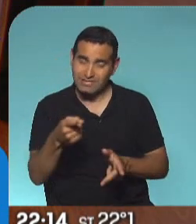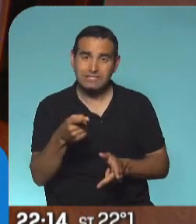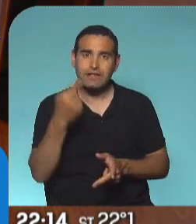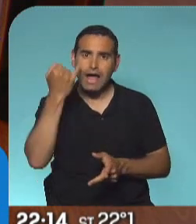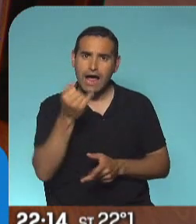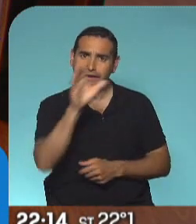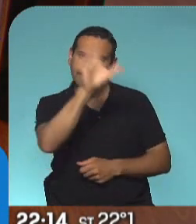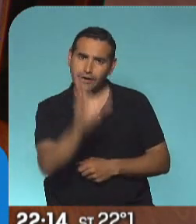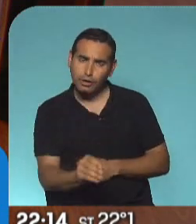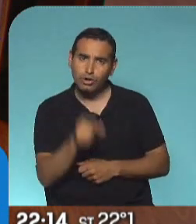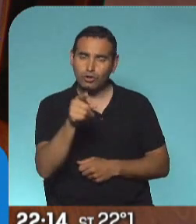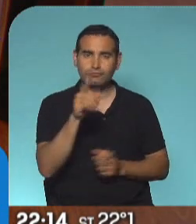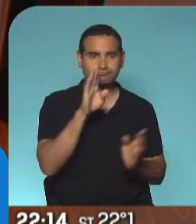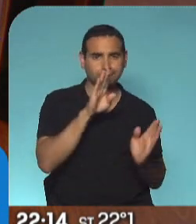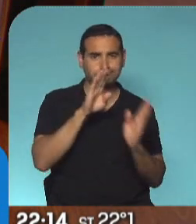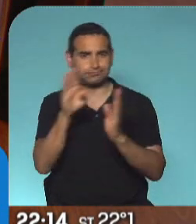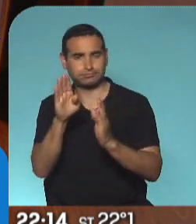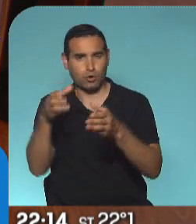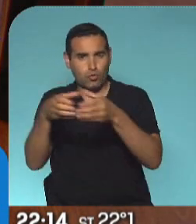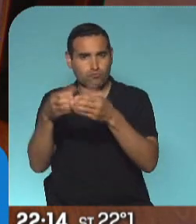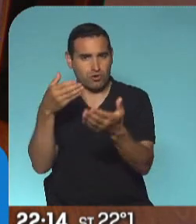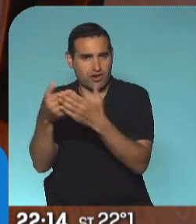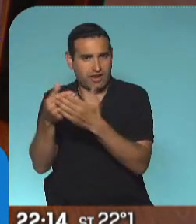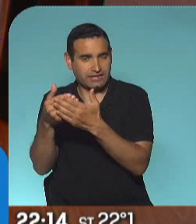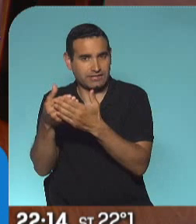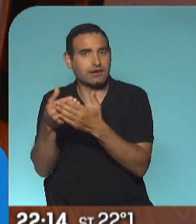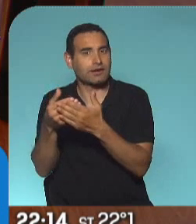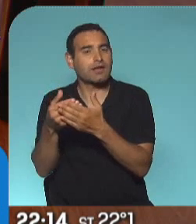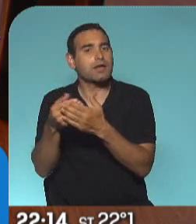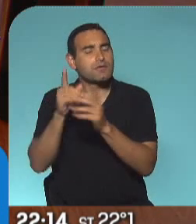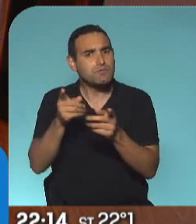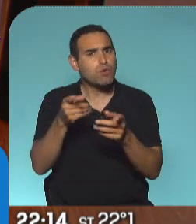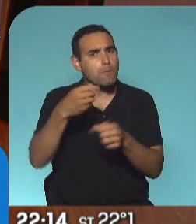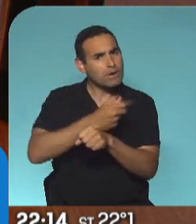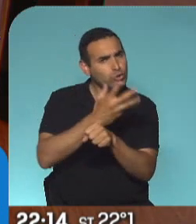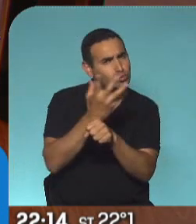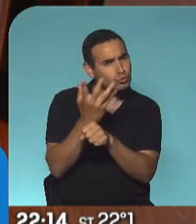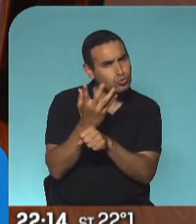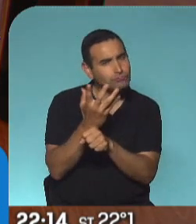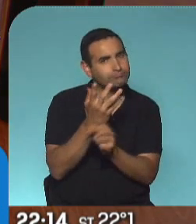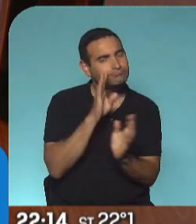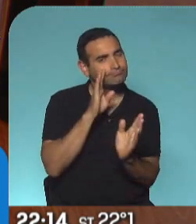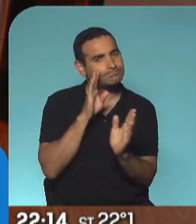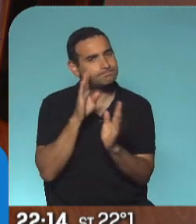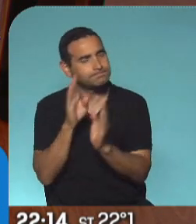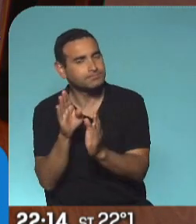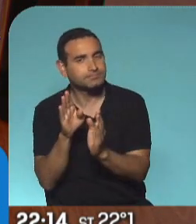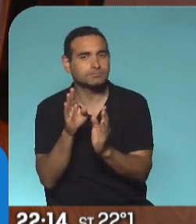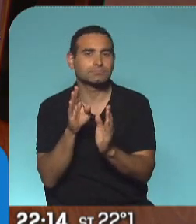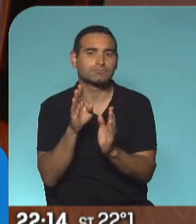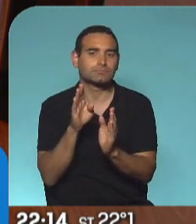una región volcada hacia el liberalismo, el conservadurismo, la derecha, sino también un Mercosur cada vez más volcado,